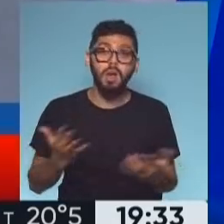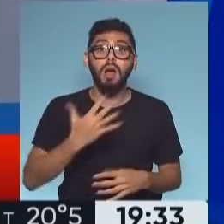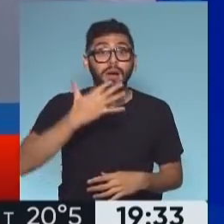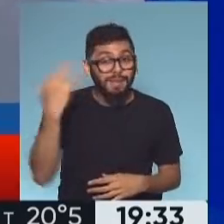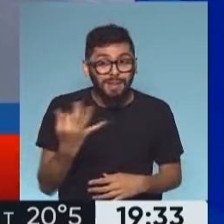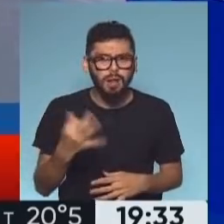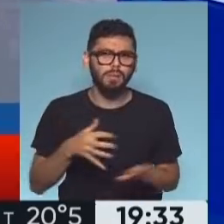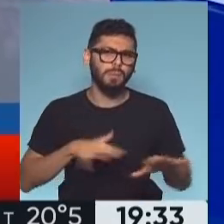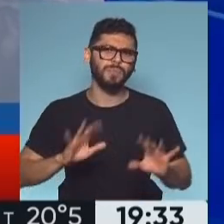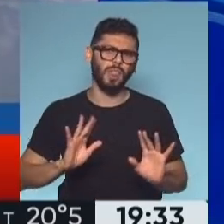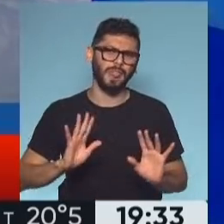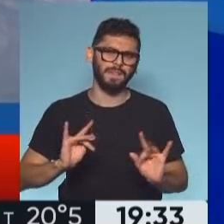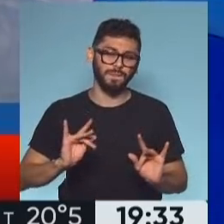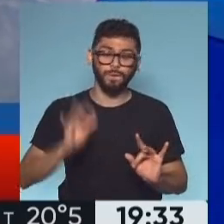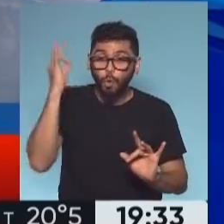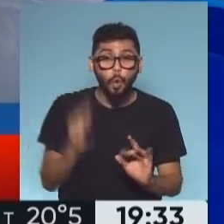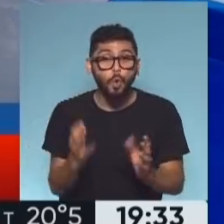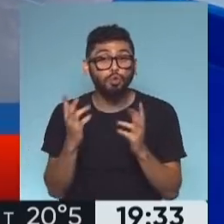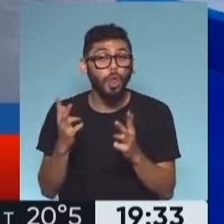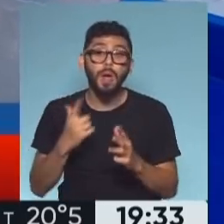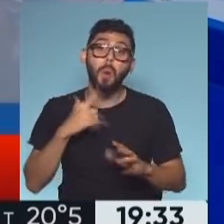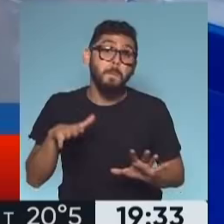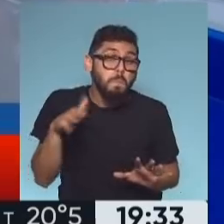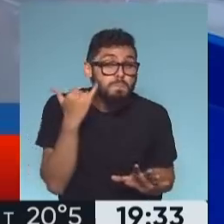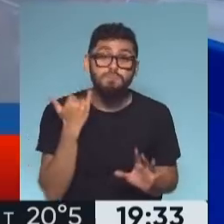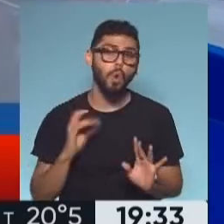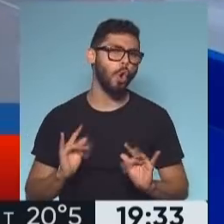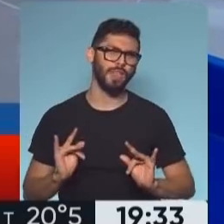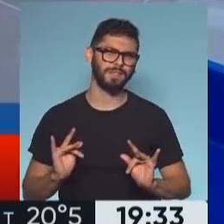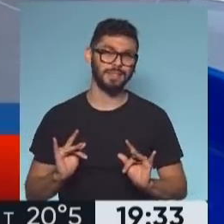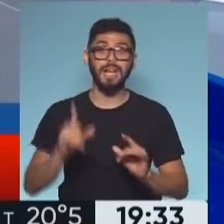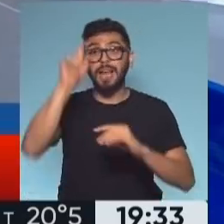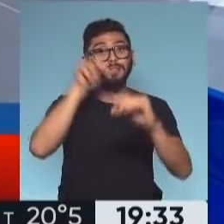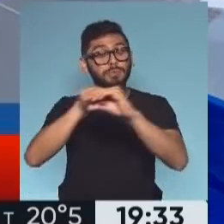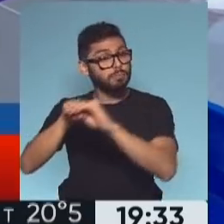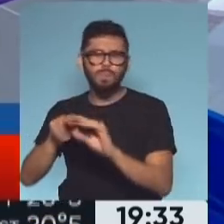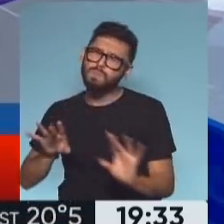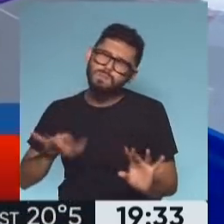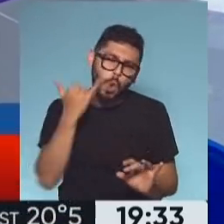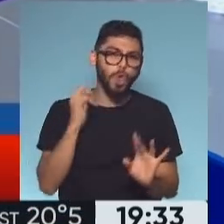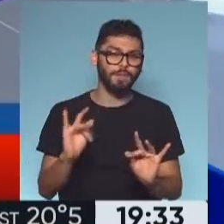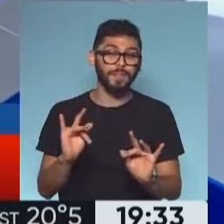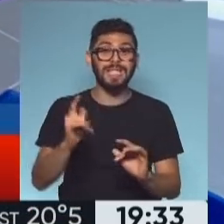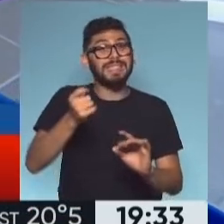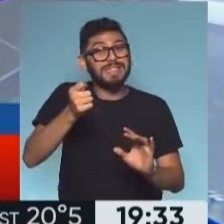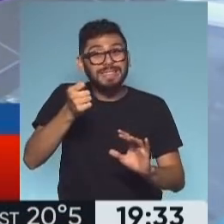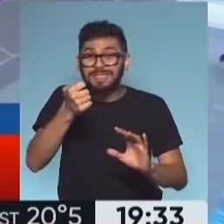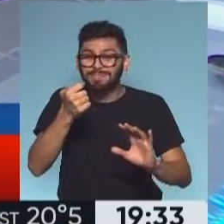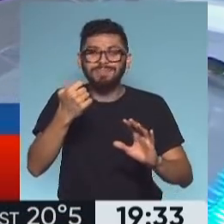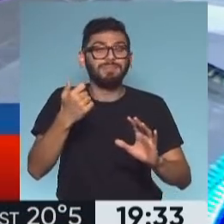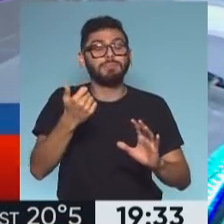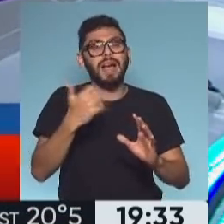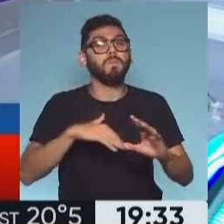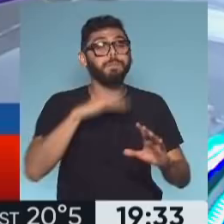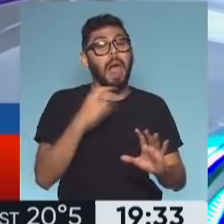estamos complicados, estamos muy complicados, las terapias intensivas están llenas, o